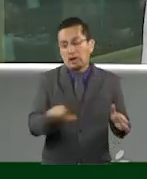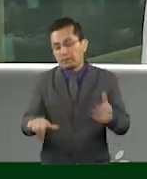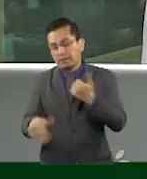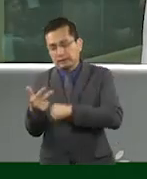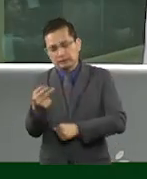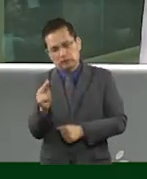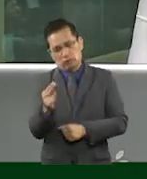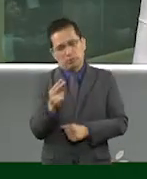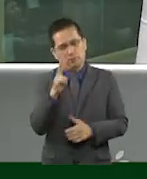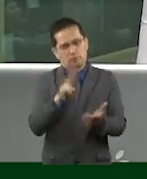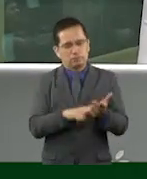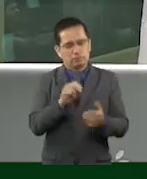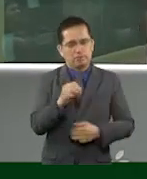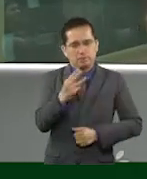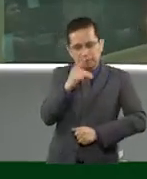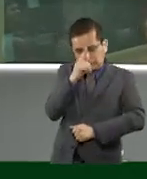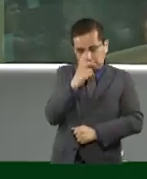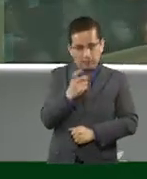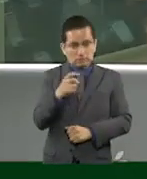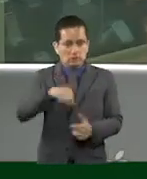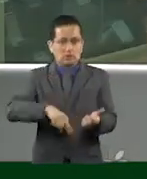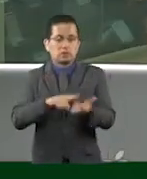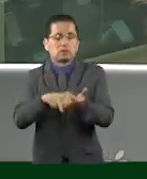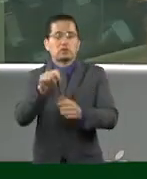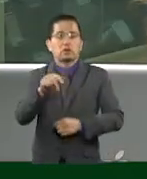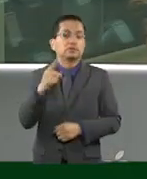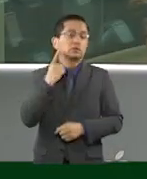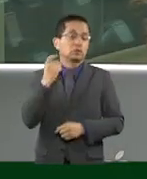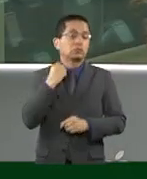2023 y que por supuesto se transmitieron a través de esta emisora legislativa